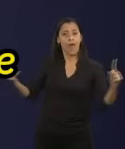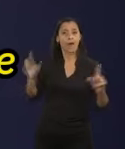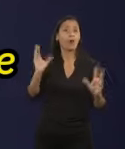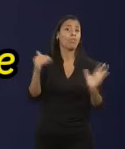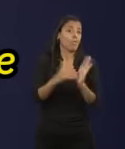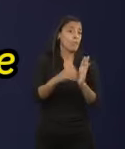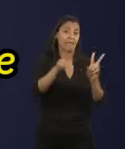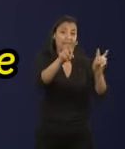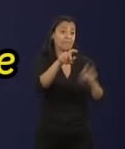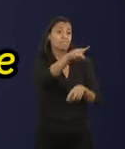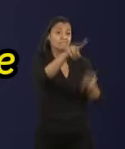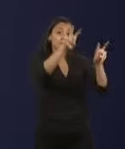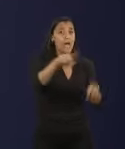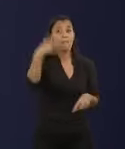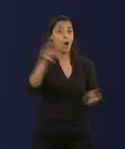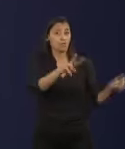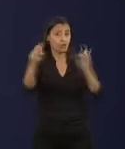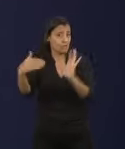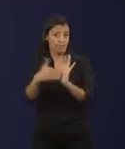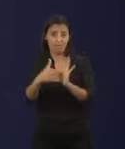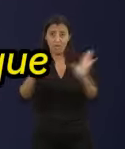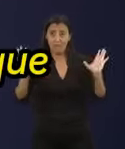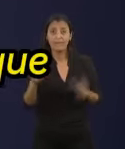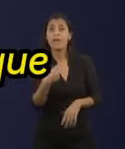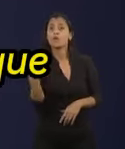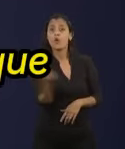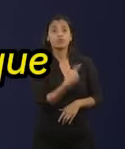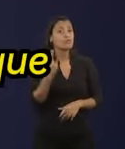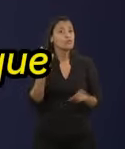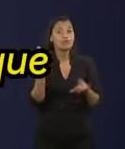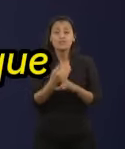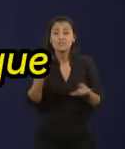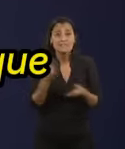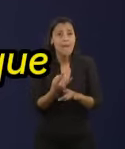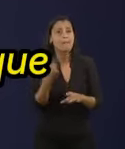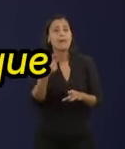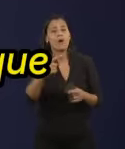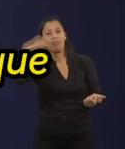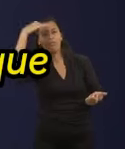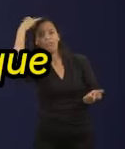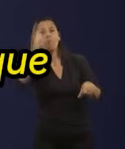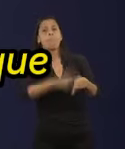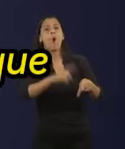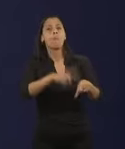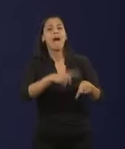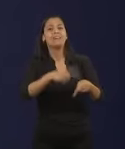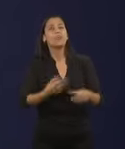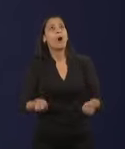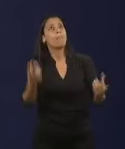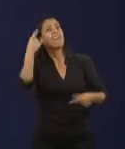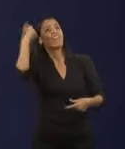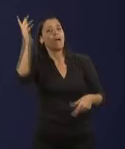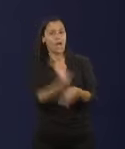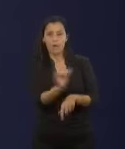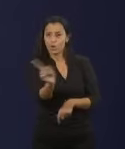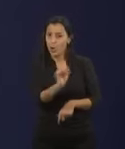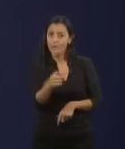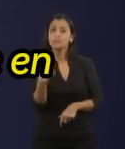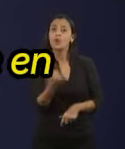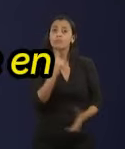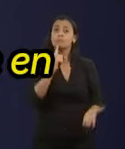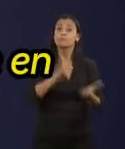importa el sobre cualquier tema nosotros no somos improvisados y todo lo que hacemos lo hacemos a